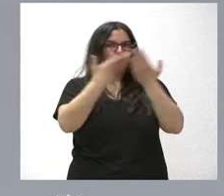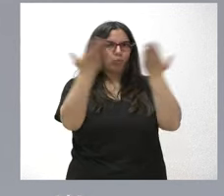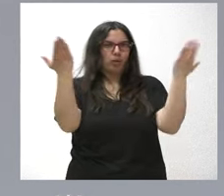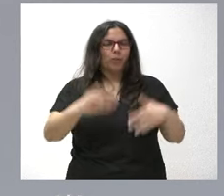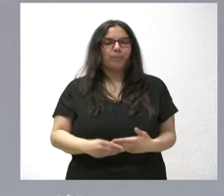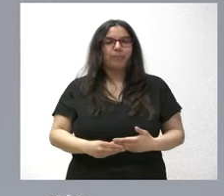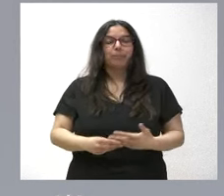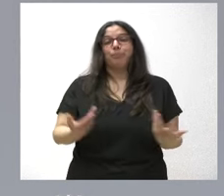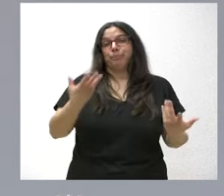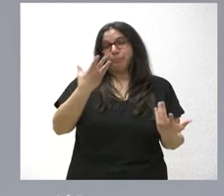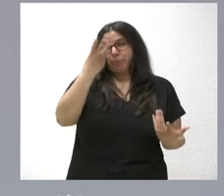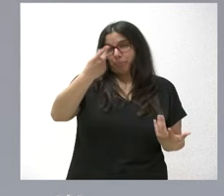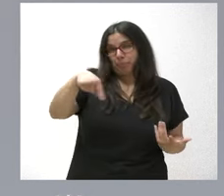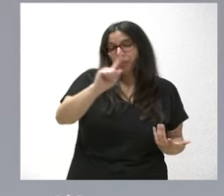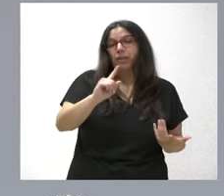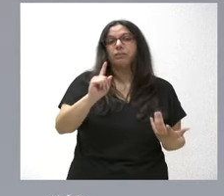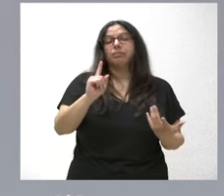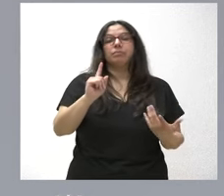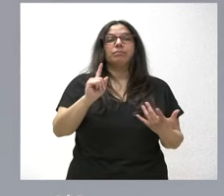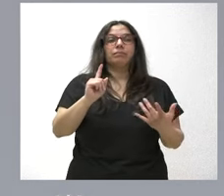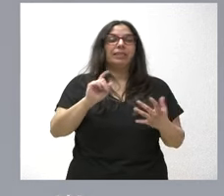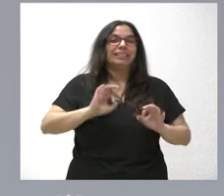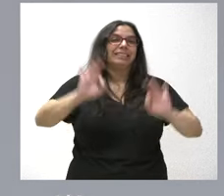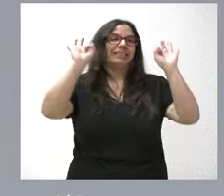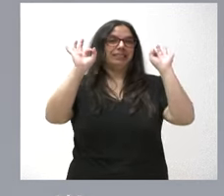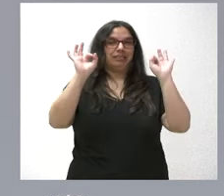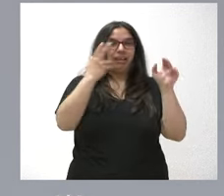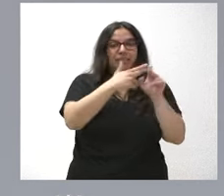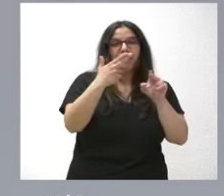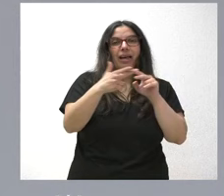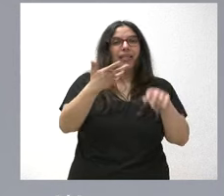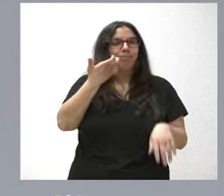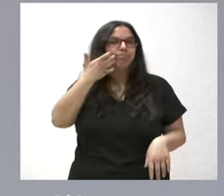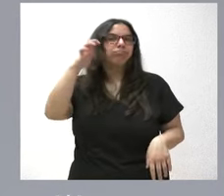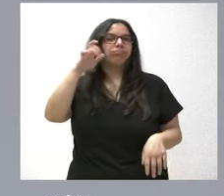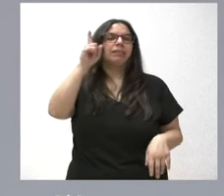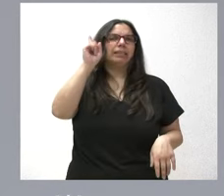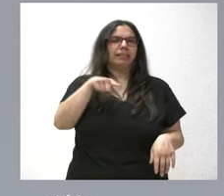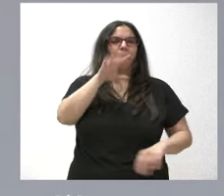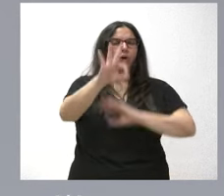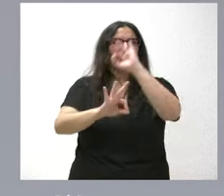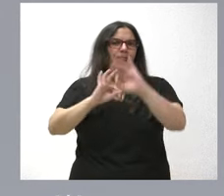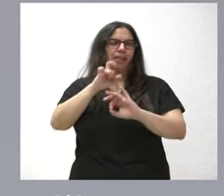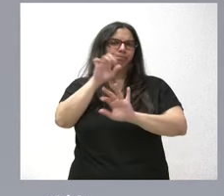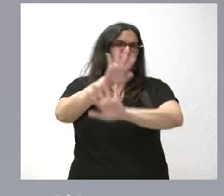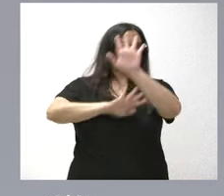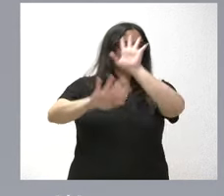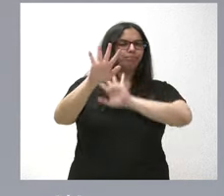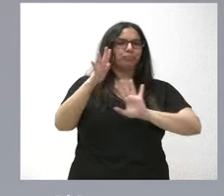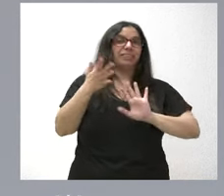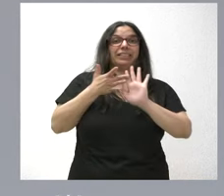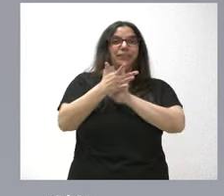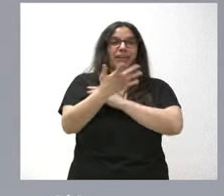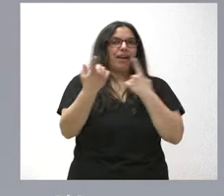Como comprenderán, la singularidad y especialidad de estas actividades, así como la complejidad de su organización, hace que